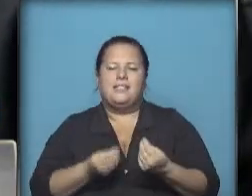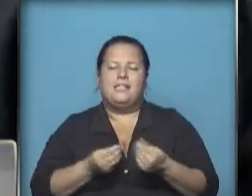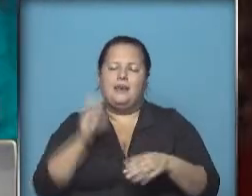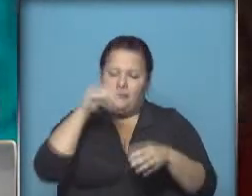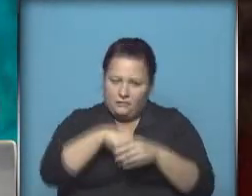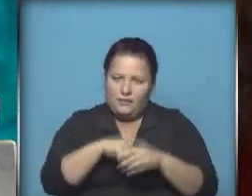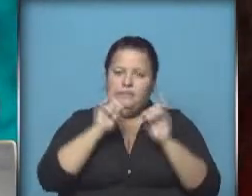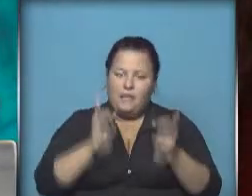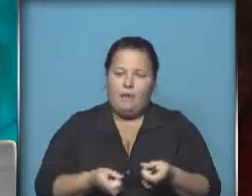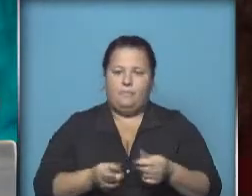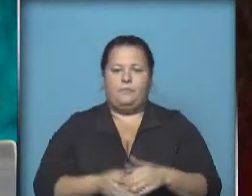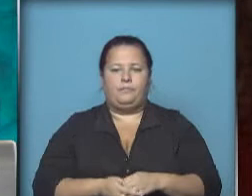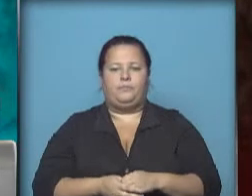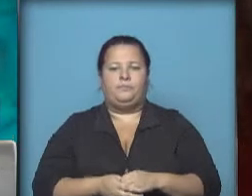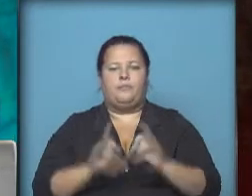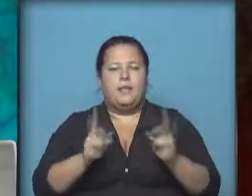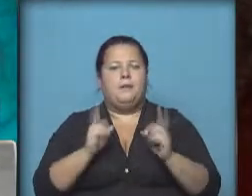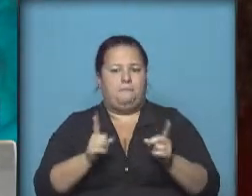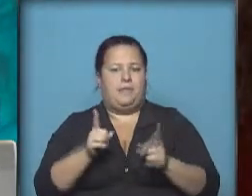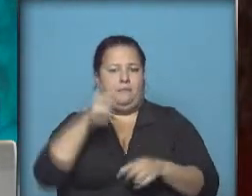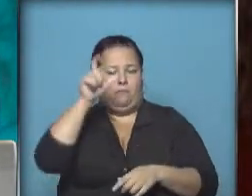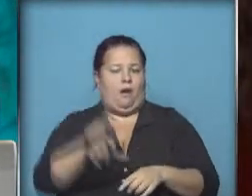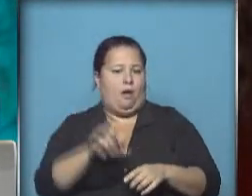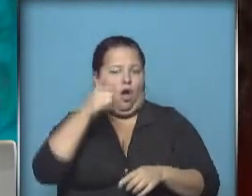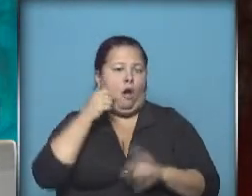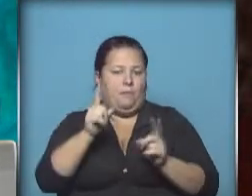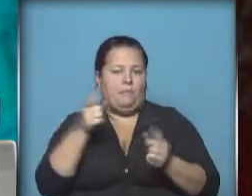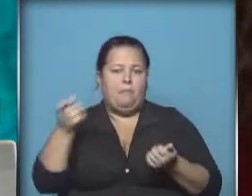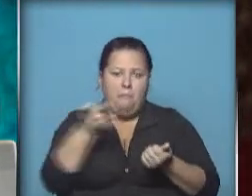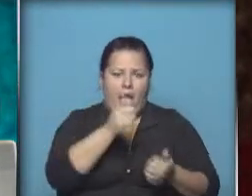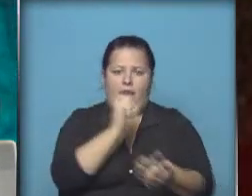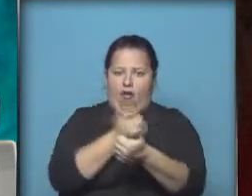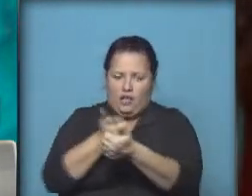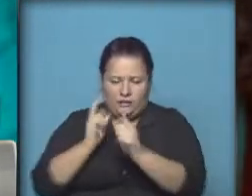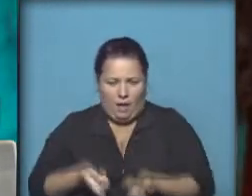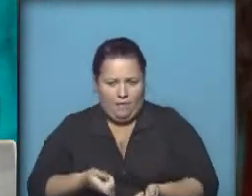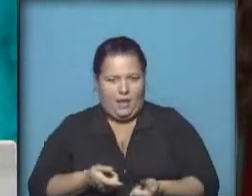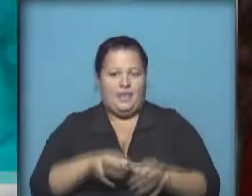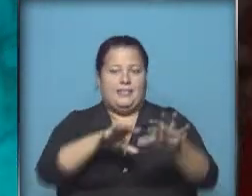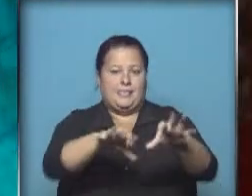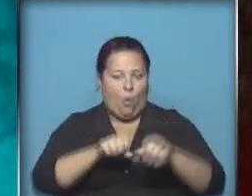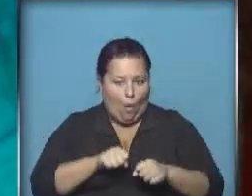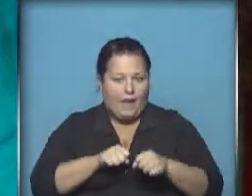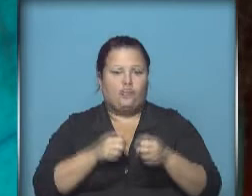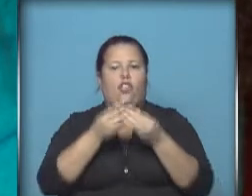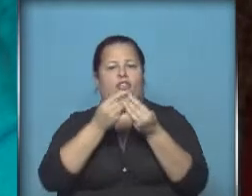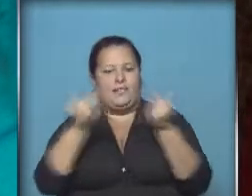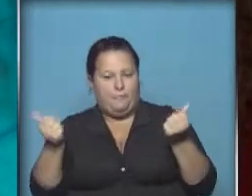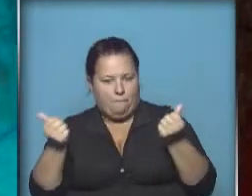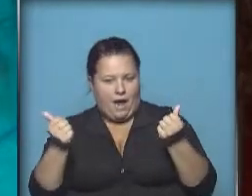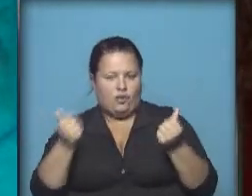parte del mismo obrar, del mismo genocidio. Secuestro,